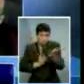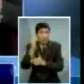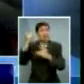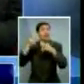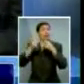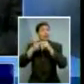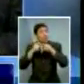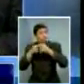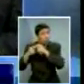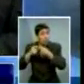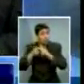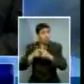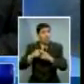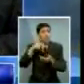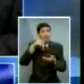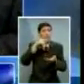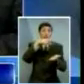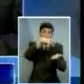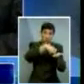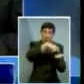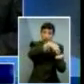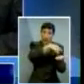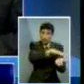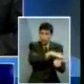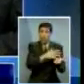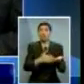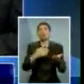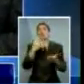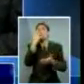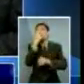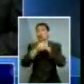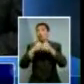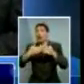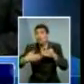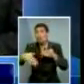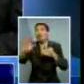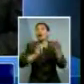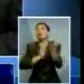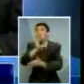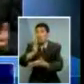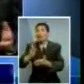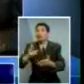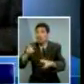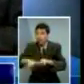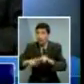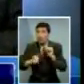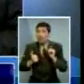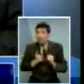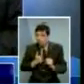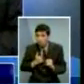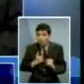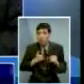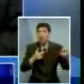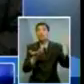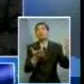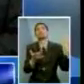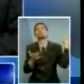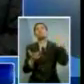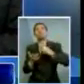en el Parlamento y cuya realidad estaría vigente en 4 años más, está enteramente comprometida para la reforma educacional.